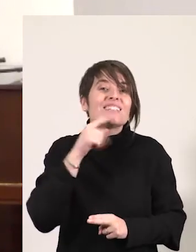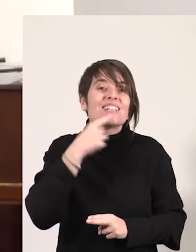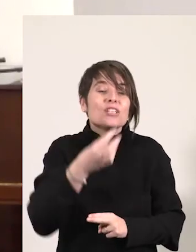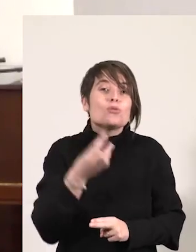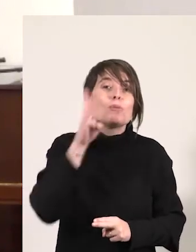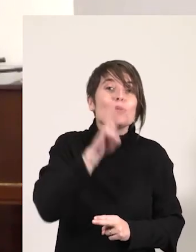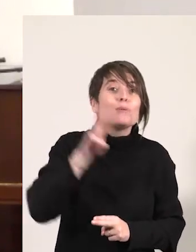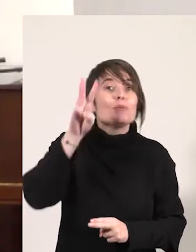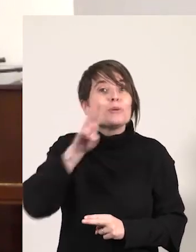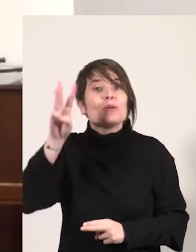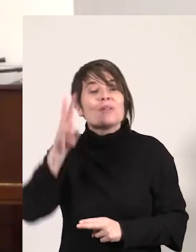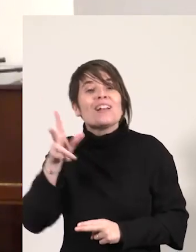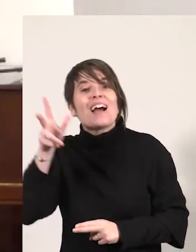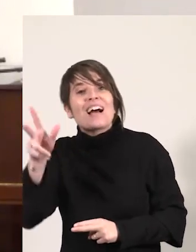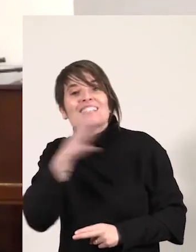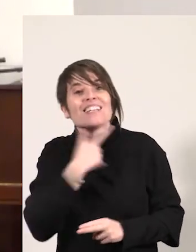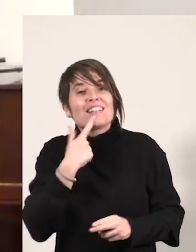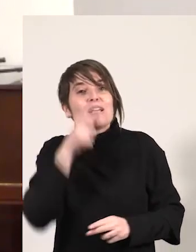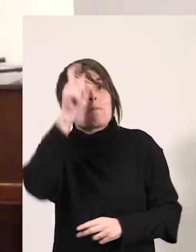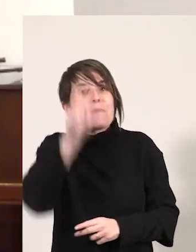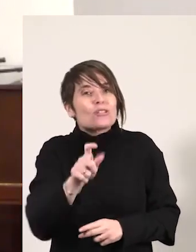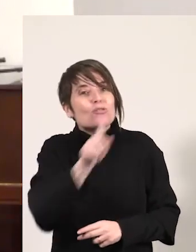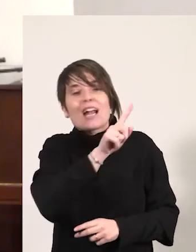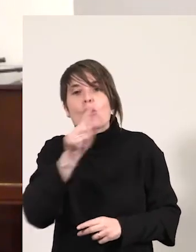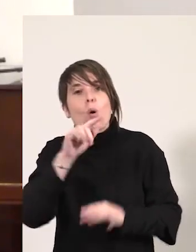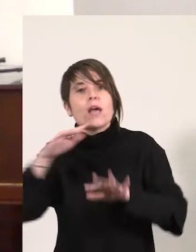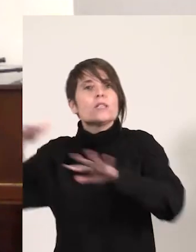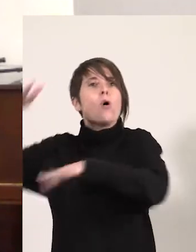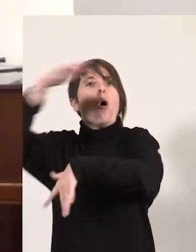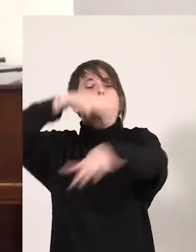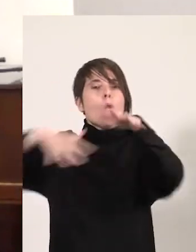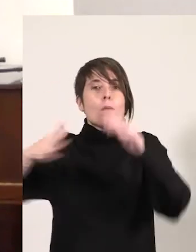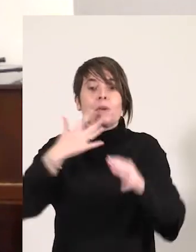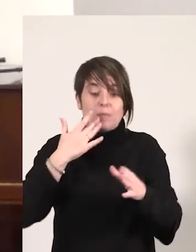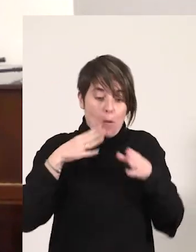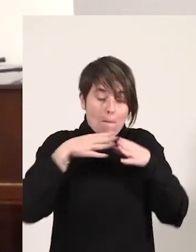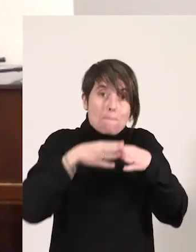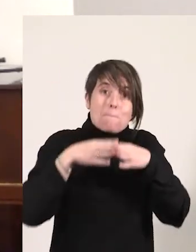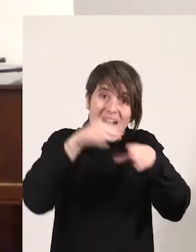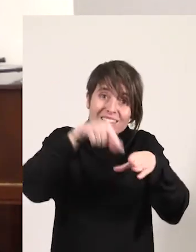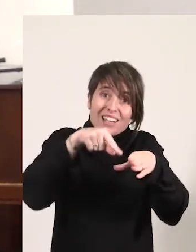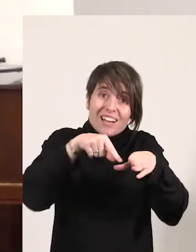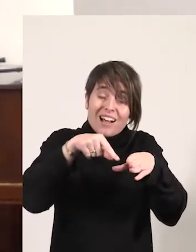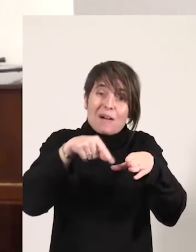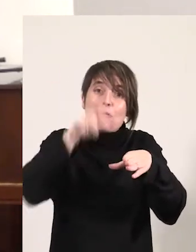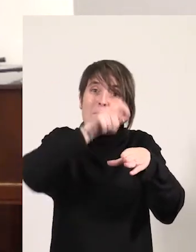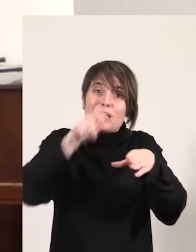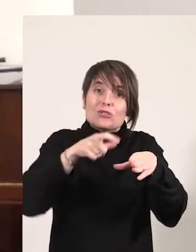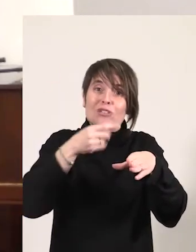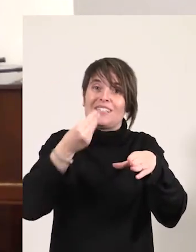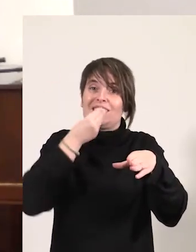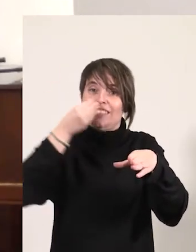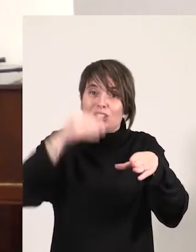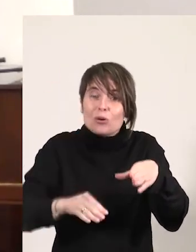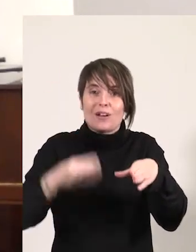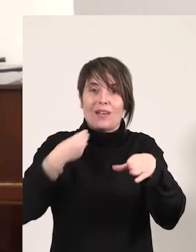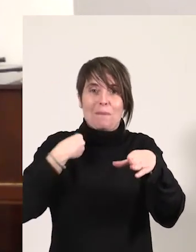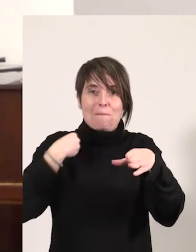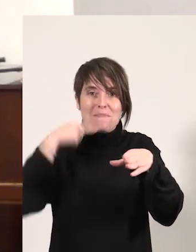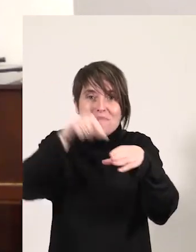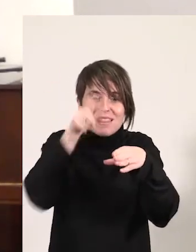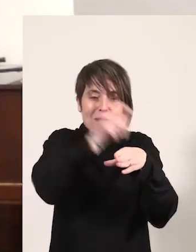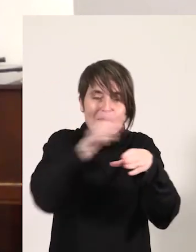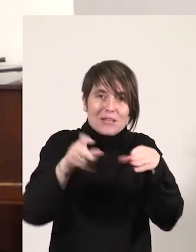respondamos a esas 5WH, ¿no? Que son individuos y no masas, ¿no? Que detrás de cada patera que hay